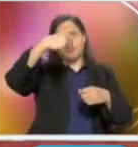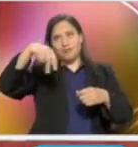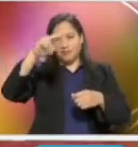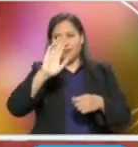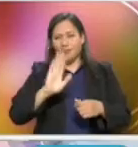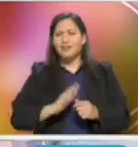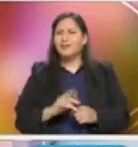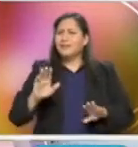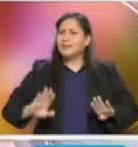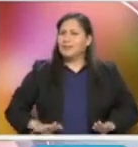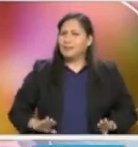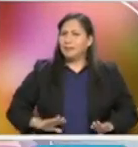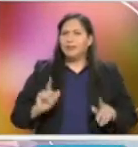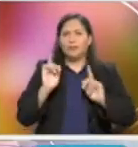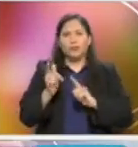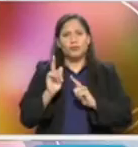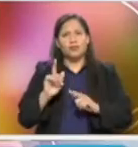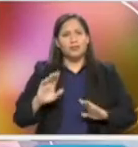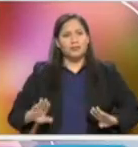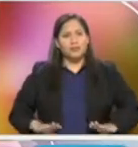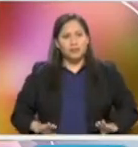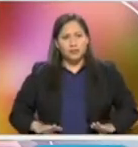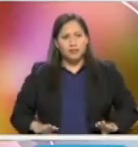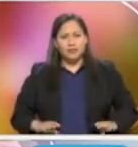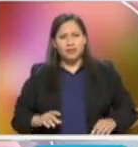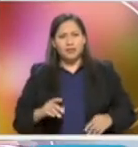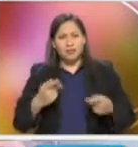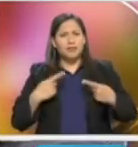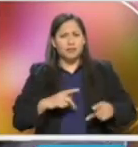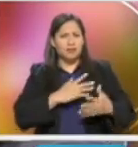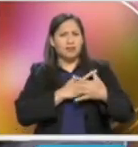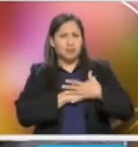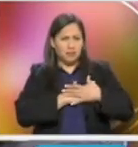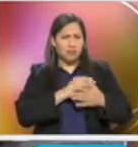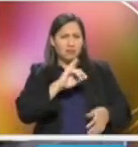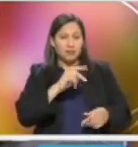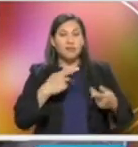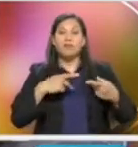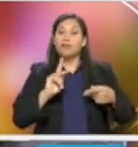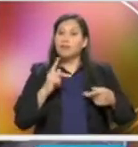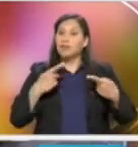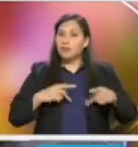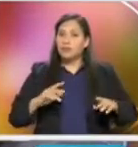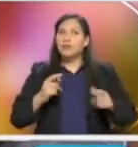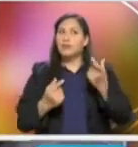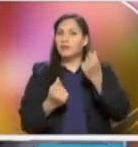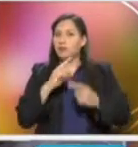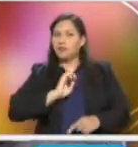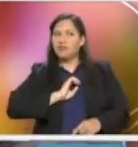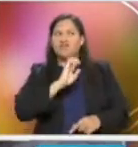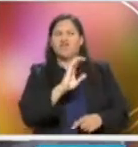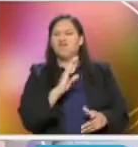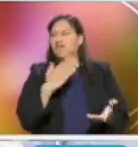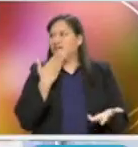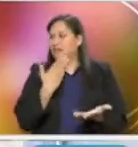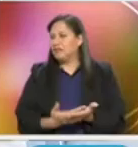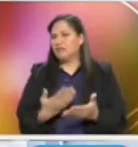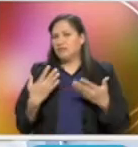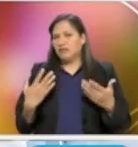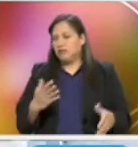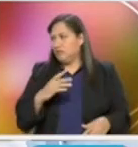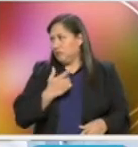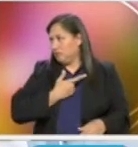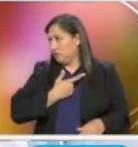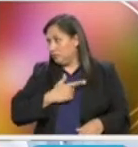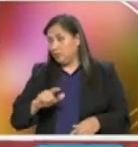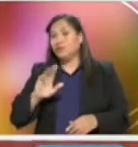de actitud, este tipo de carácter, mucha gente lo podía amar, pero también mucha gente lo podía odiar. Nomás no, ¿sabes? Nomás no, bueno, y